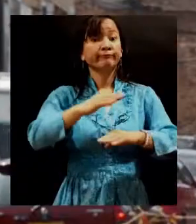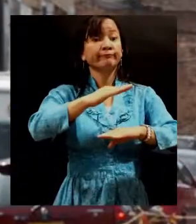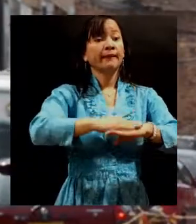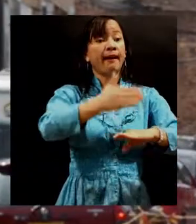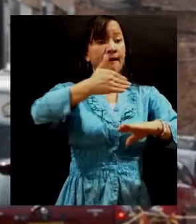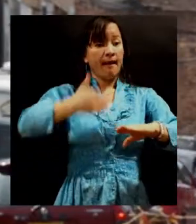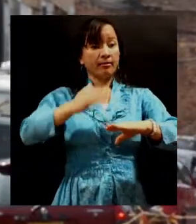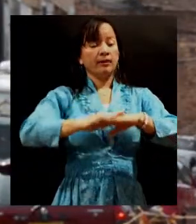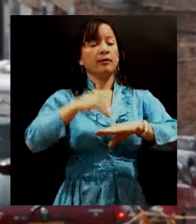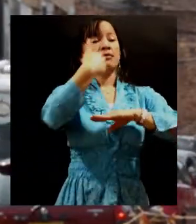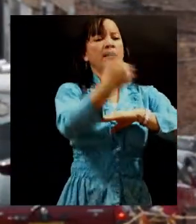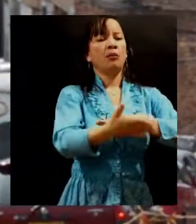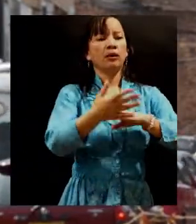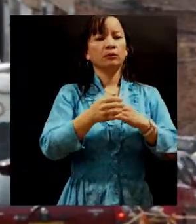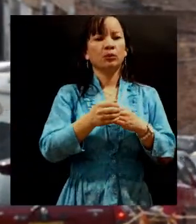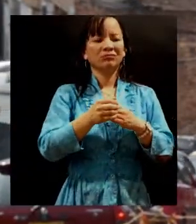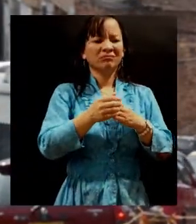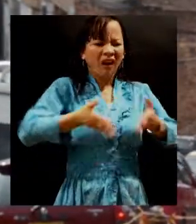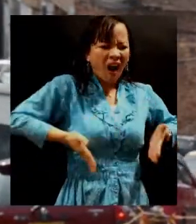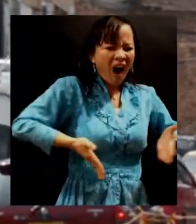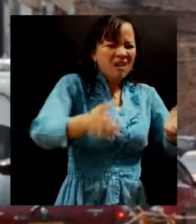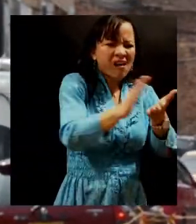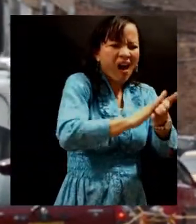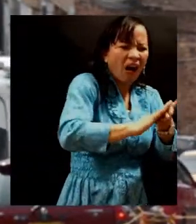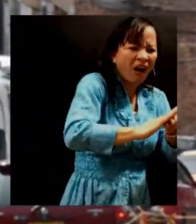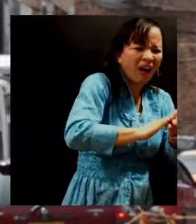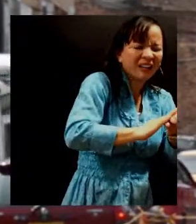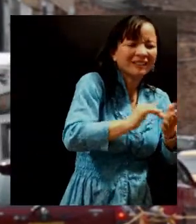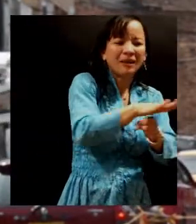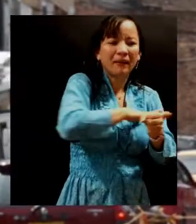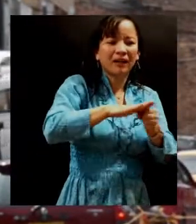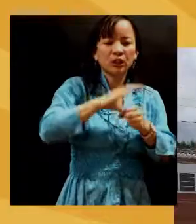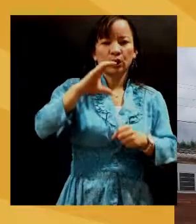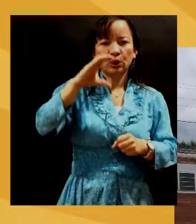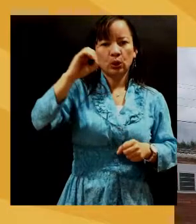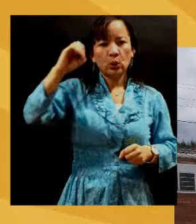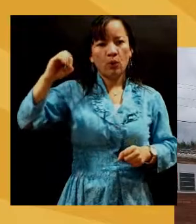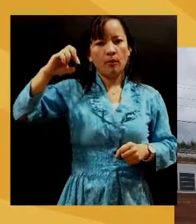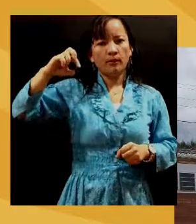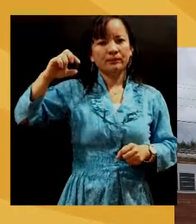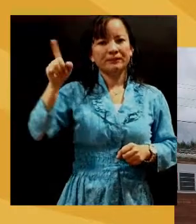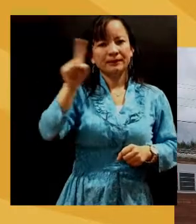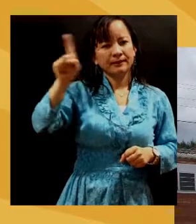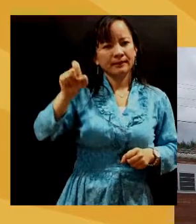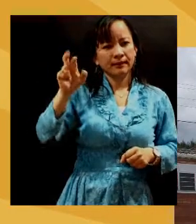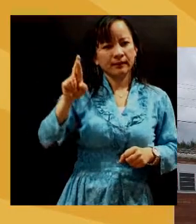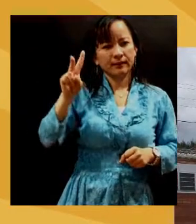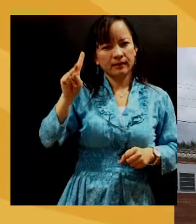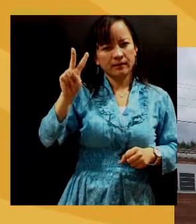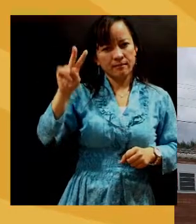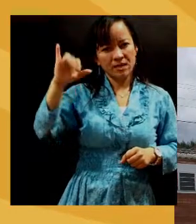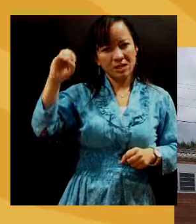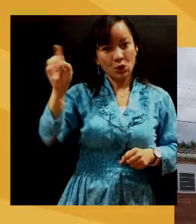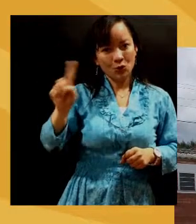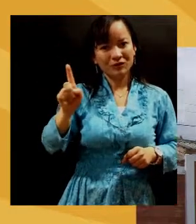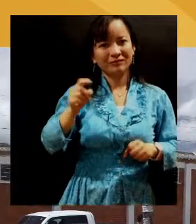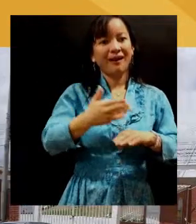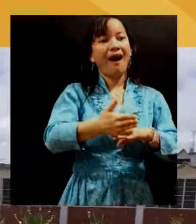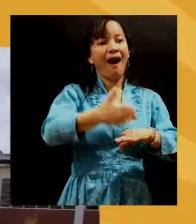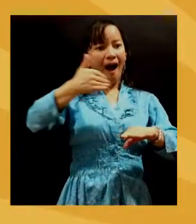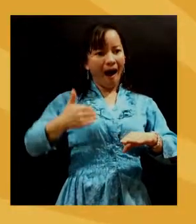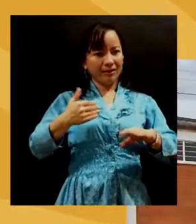Y nuestro antes y después corresponde al mantenimiento vial que se ha hecho en el barrio Ecoservicios. Así lucía antes,